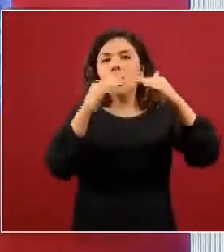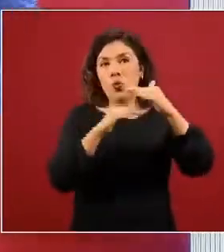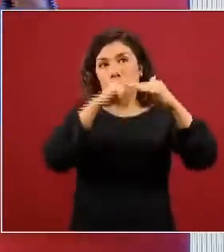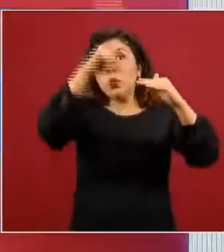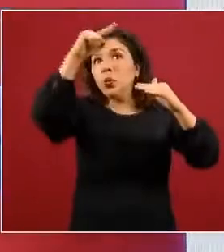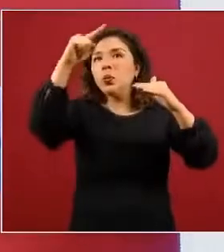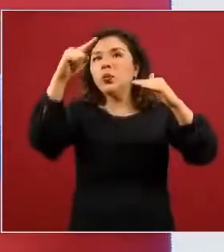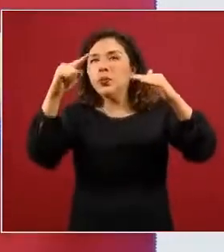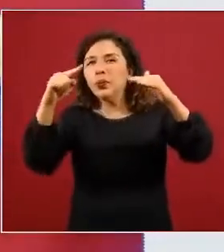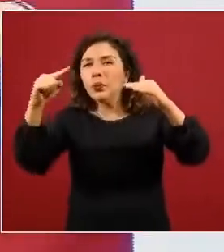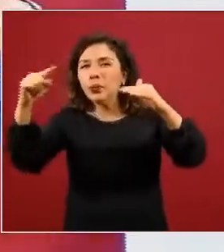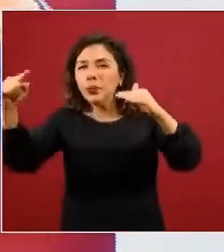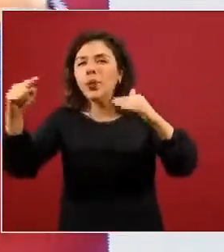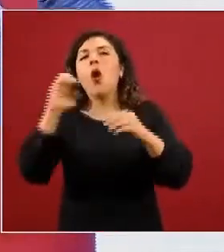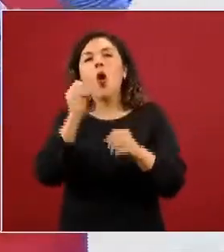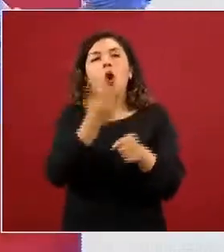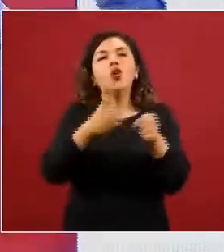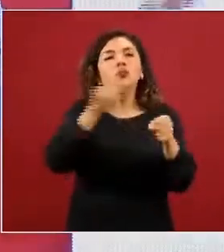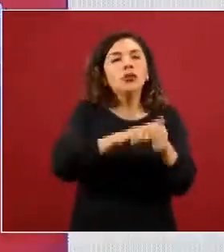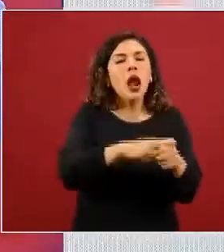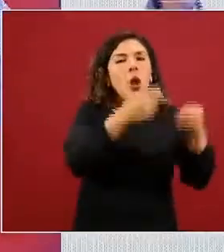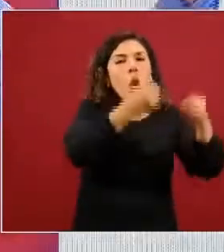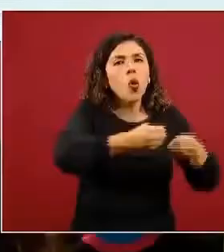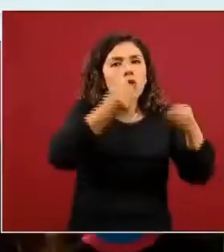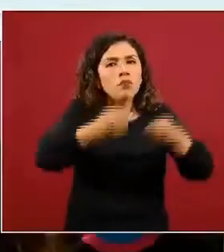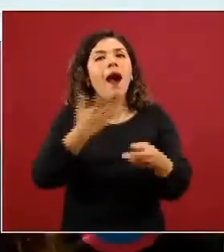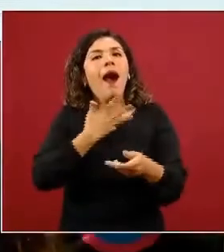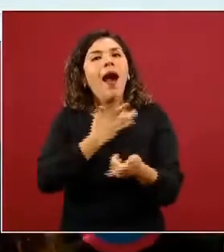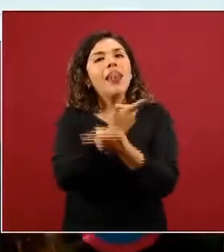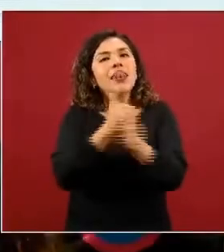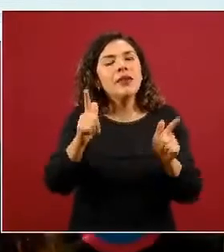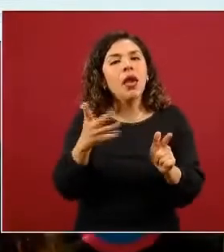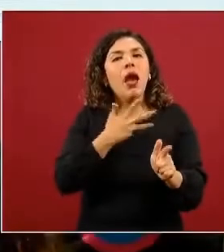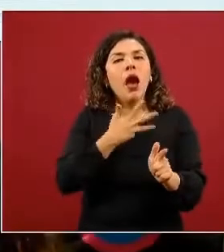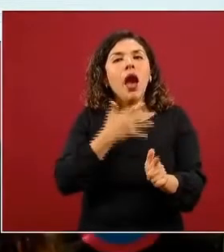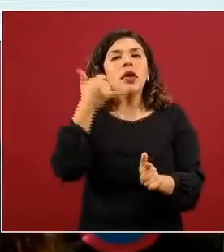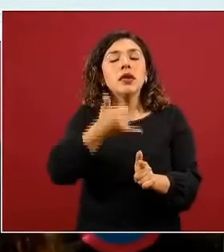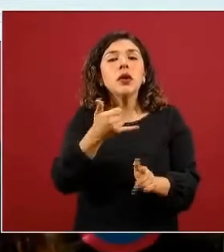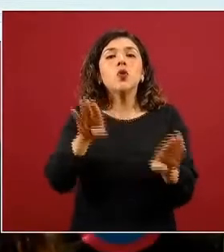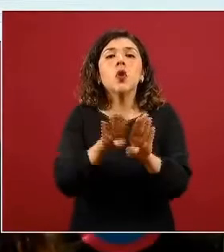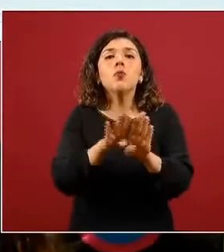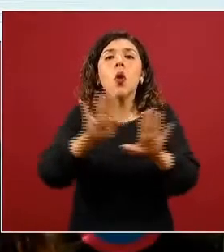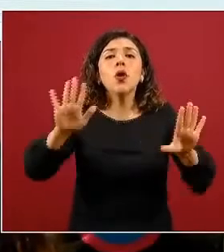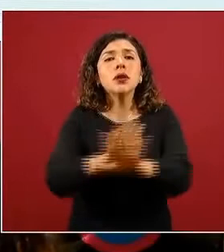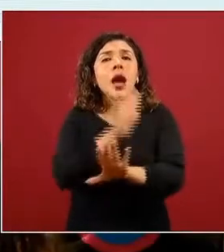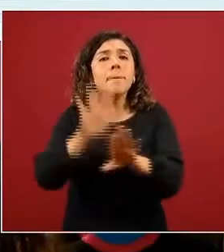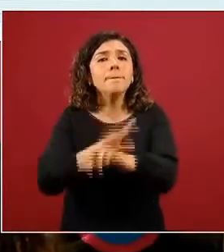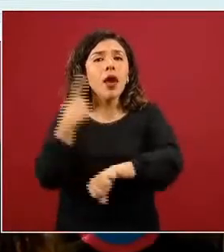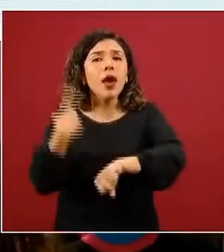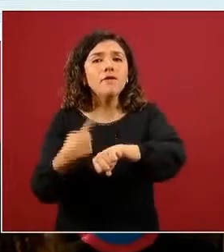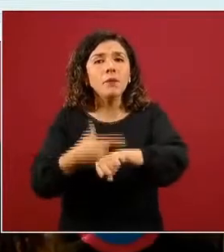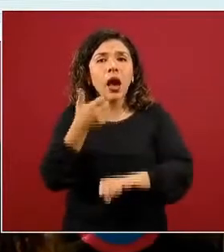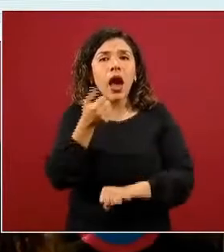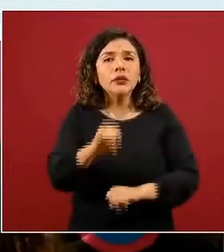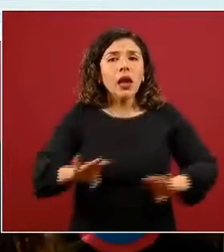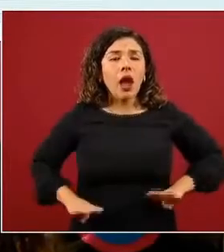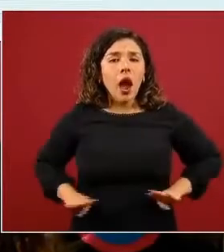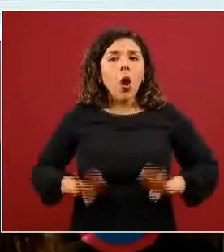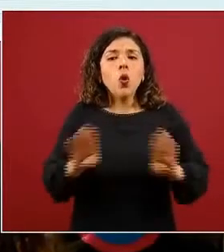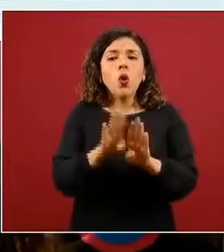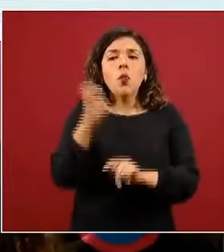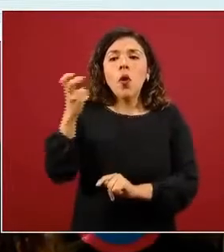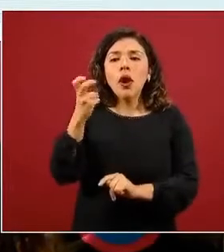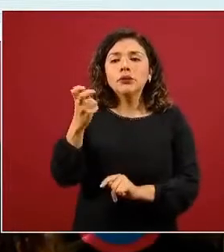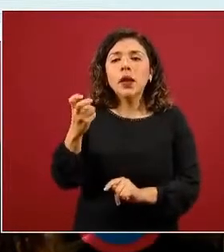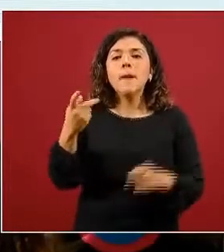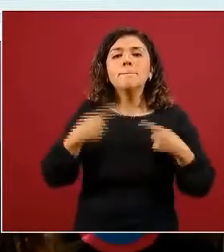aplanamiento de la curva con la ocupación hospitalaria y la velocidad de cambio en la epidemia con esta medida